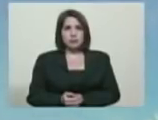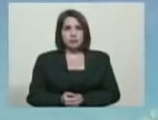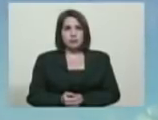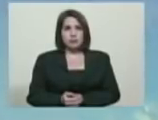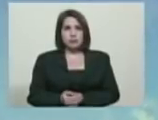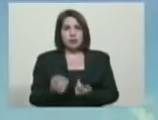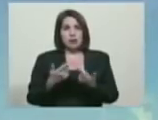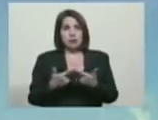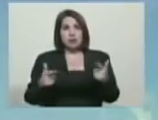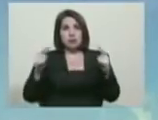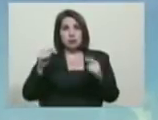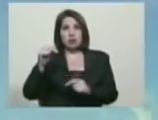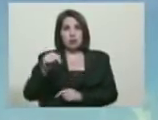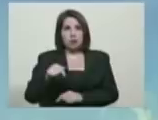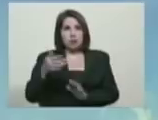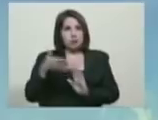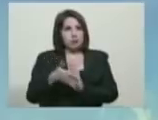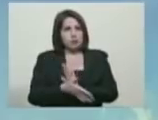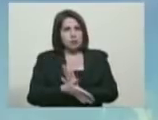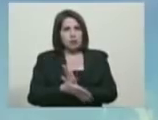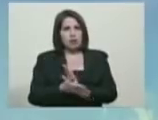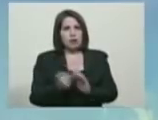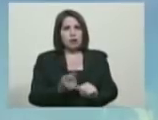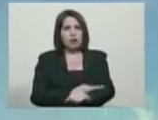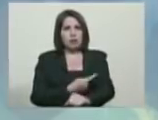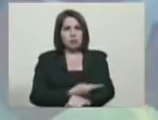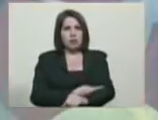hoy es nuestra hermana Ecuador,